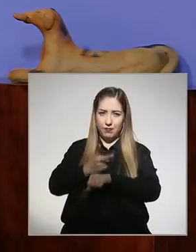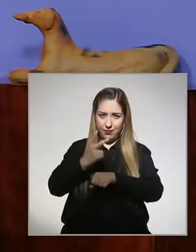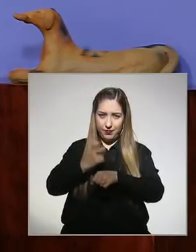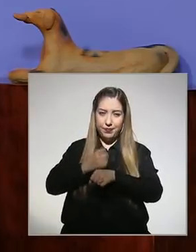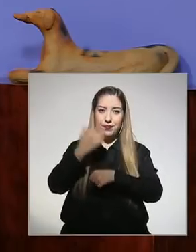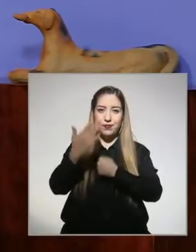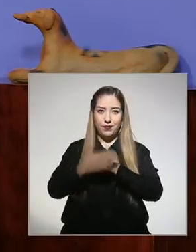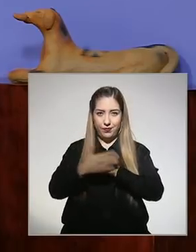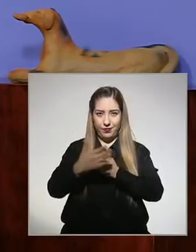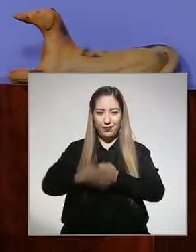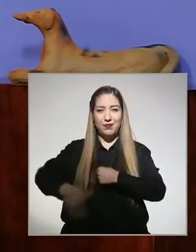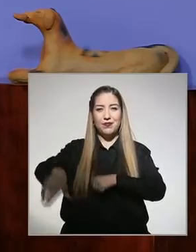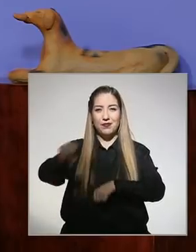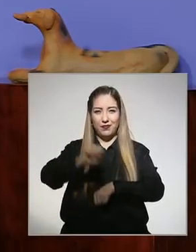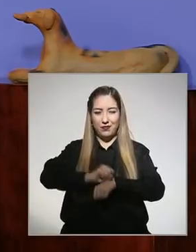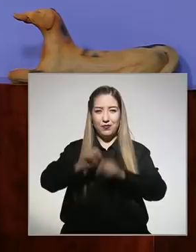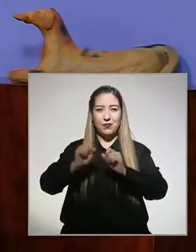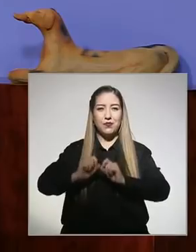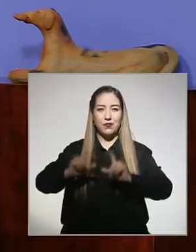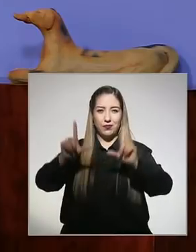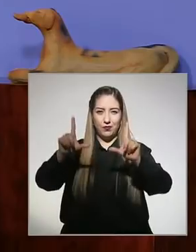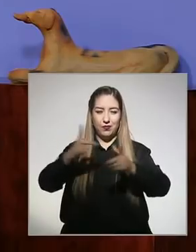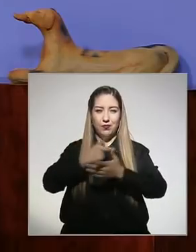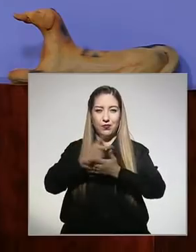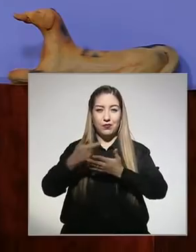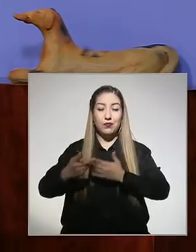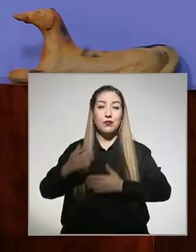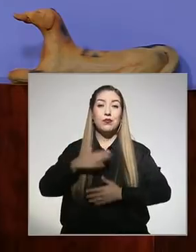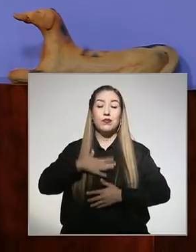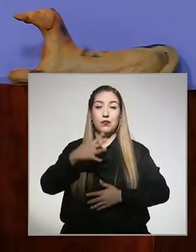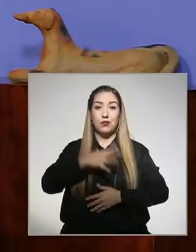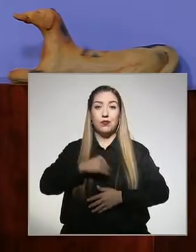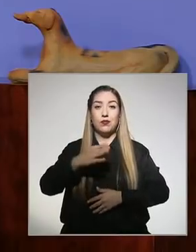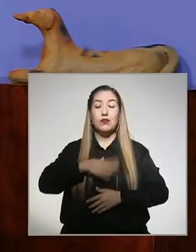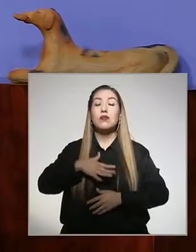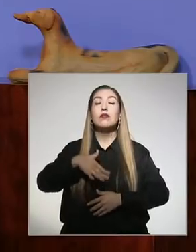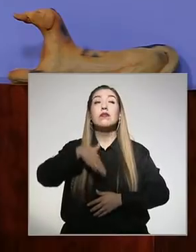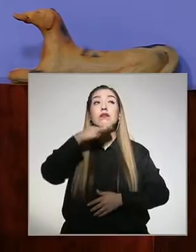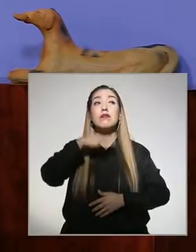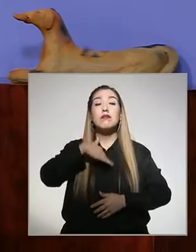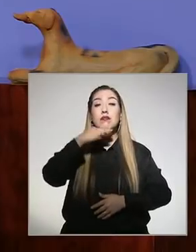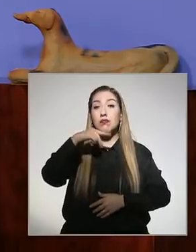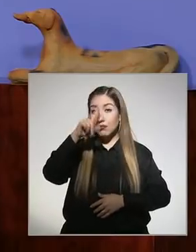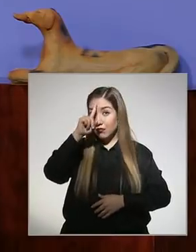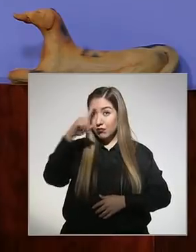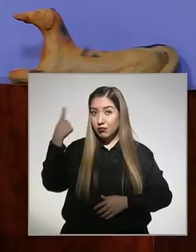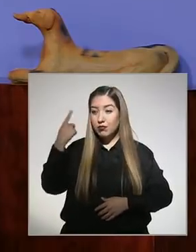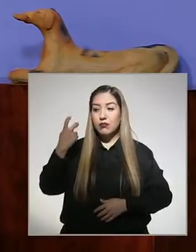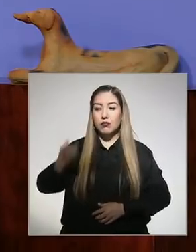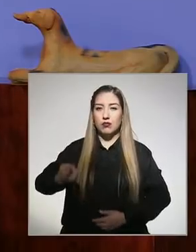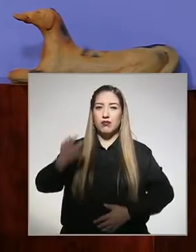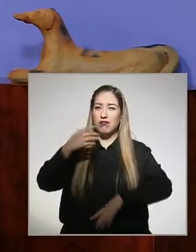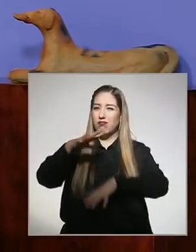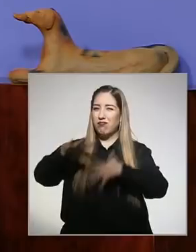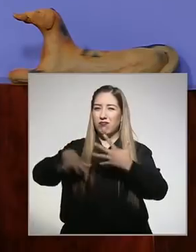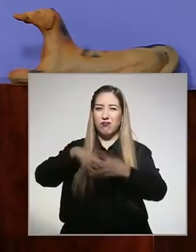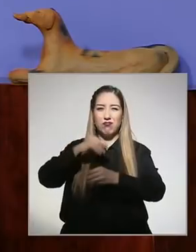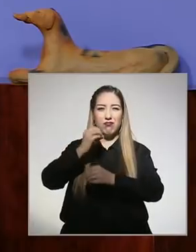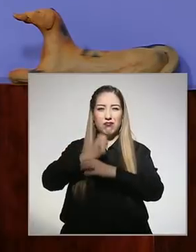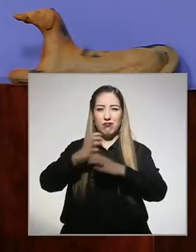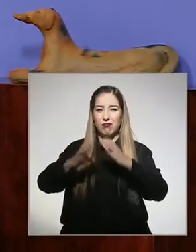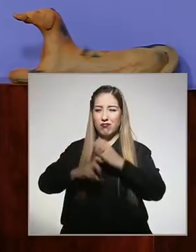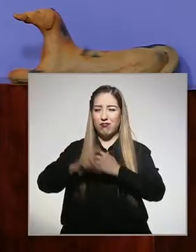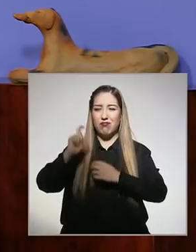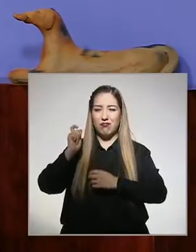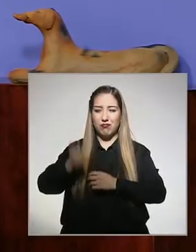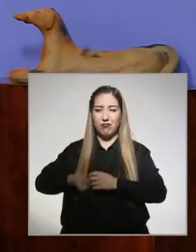nos acompañen al programa Mi Hijo Se Distrae con Facilidad, donde hablaremos de este trastorno y todo lo que implica.